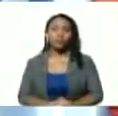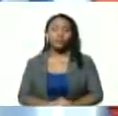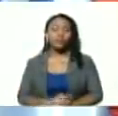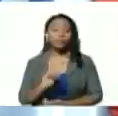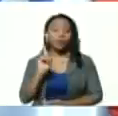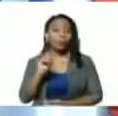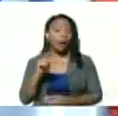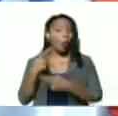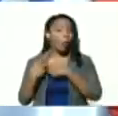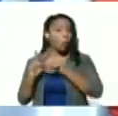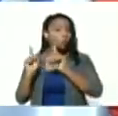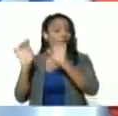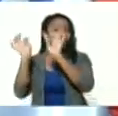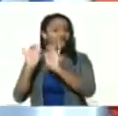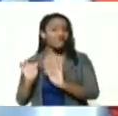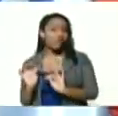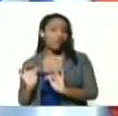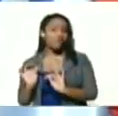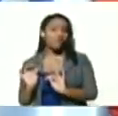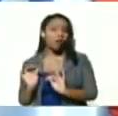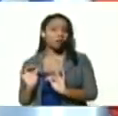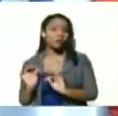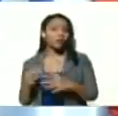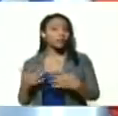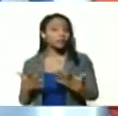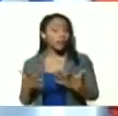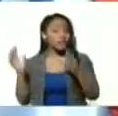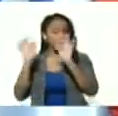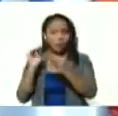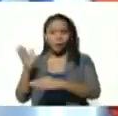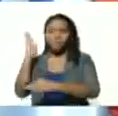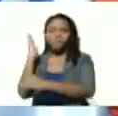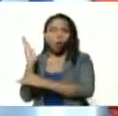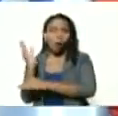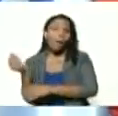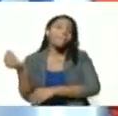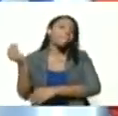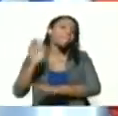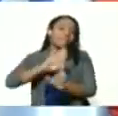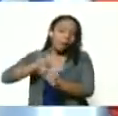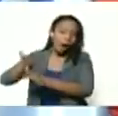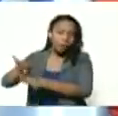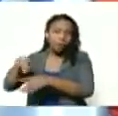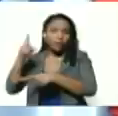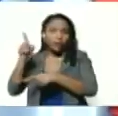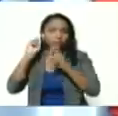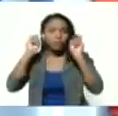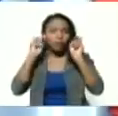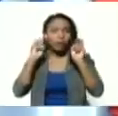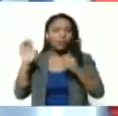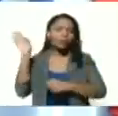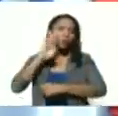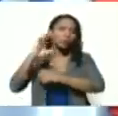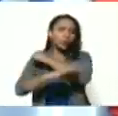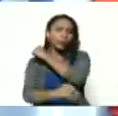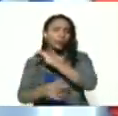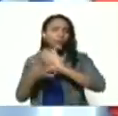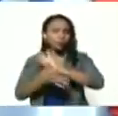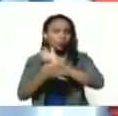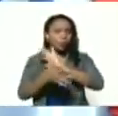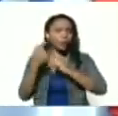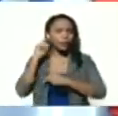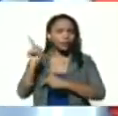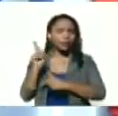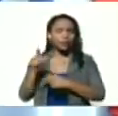También hay otro tipo de tipo penal, aparte de la corrupción que mencioné, simple